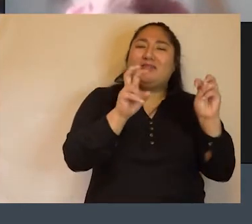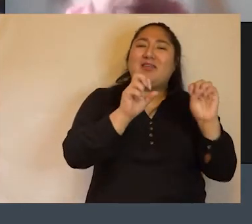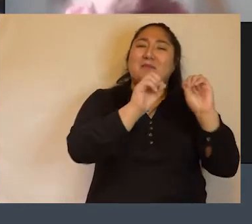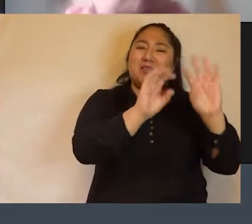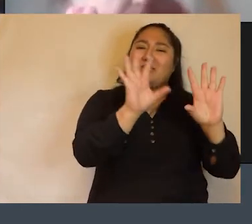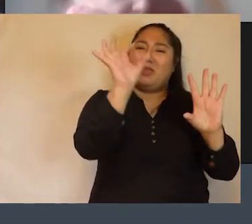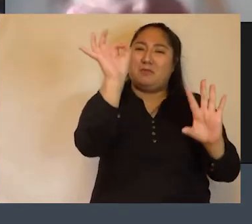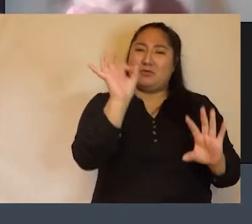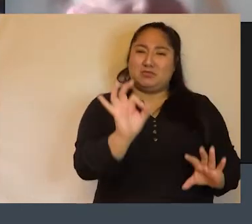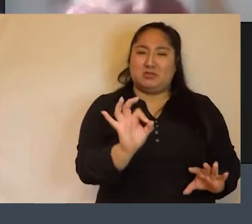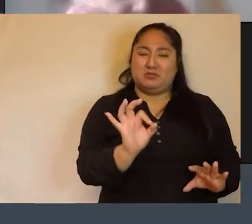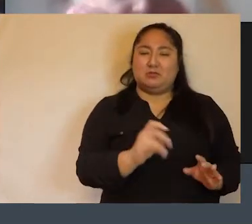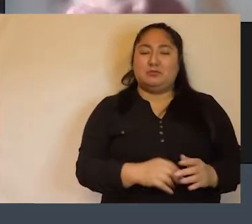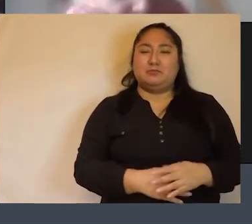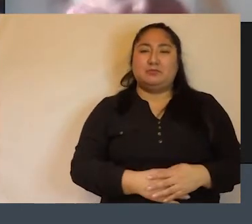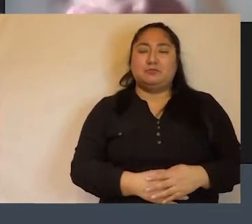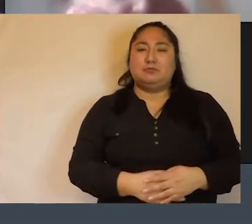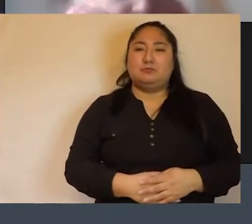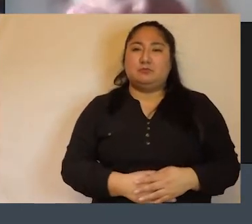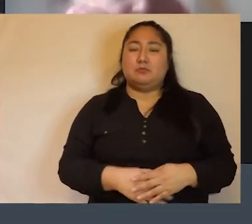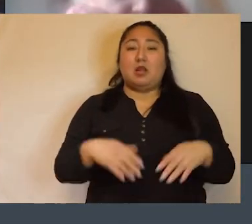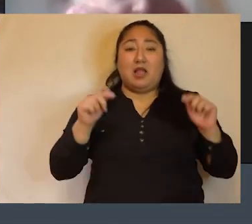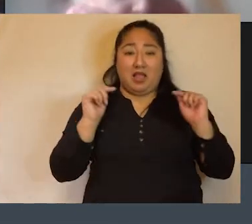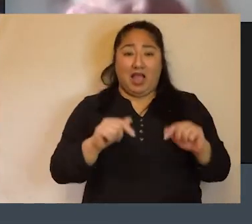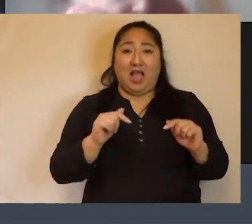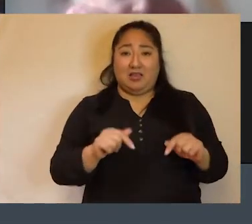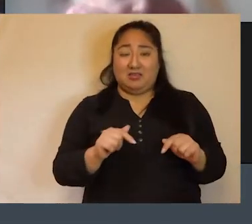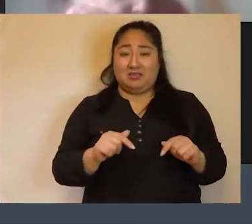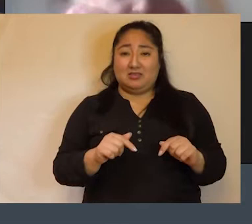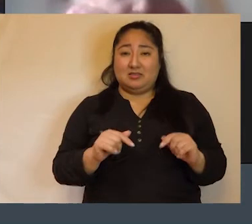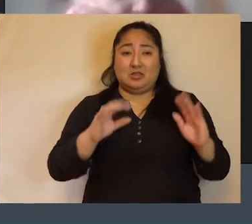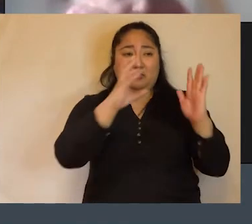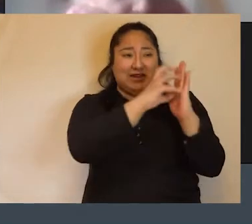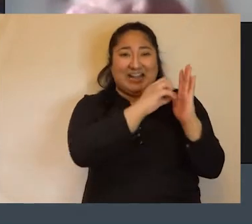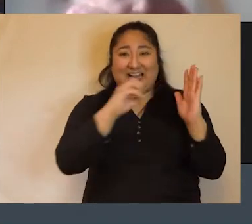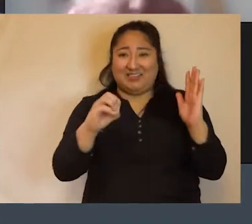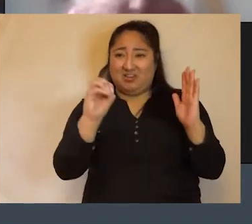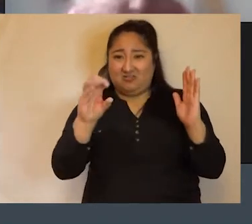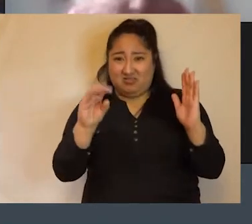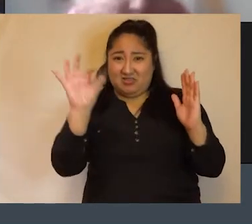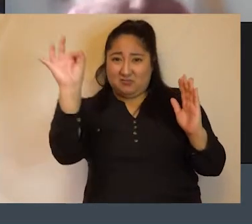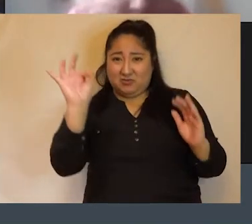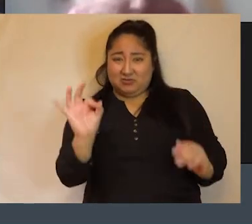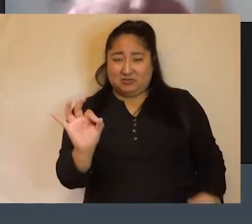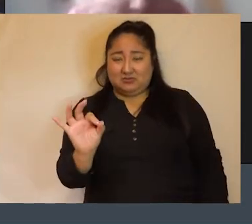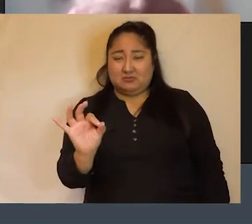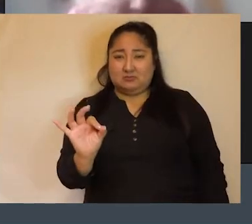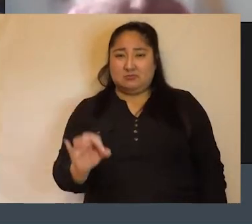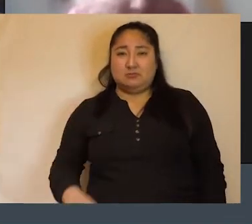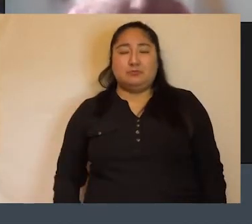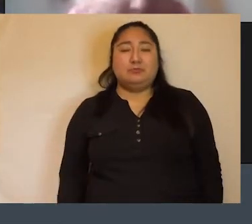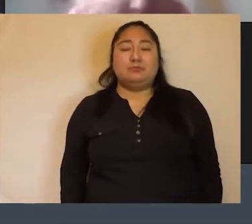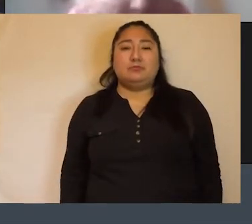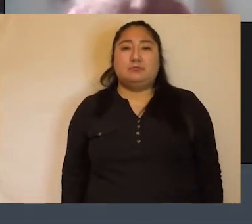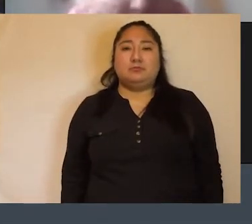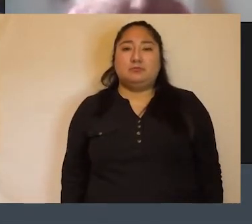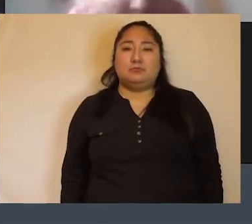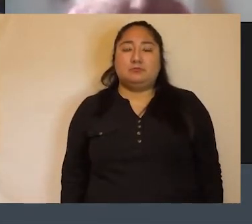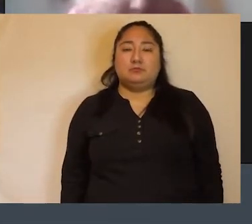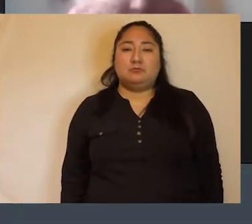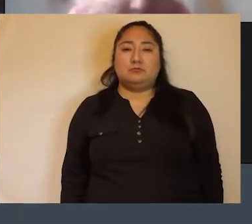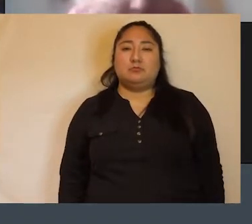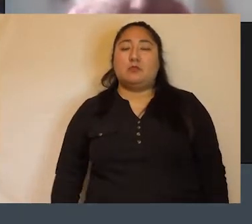al 10%? Justamente porque, a este retiro, digamos, justamente porque